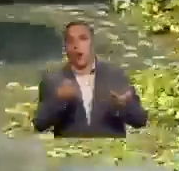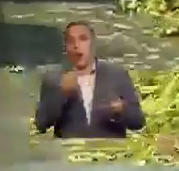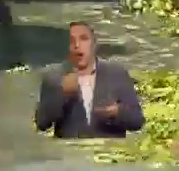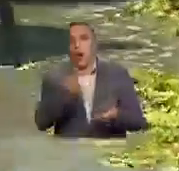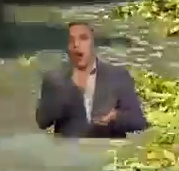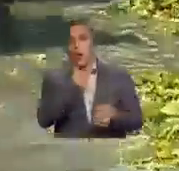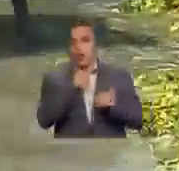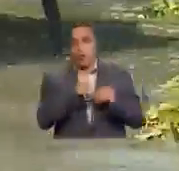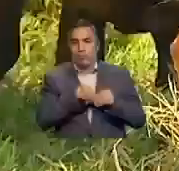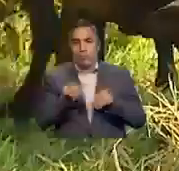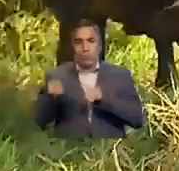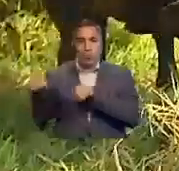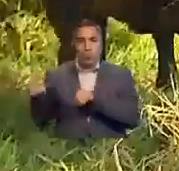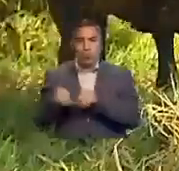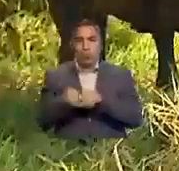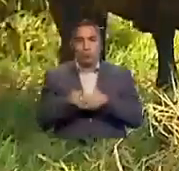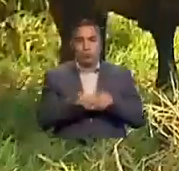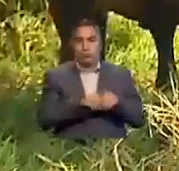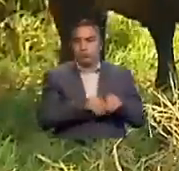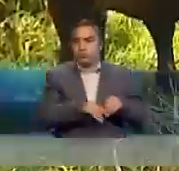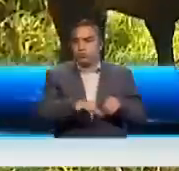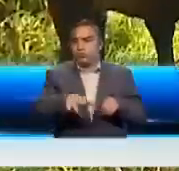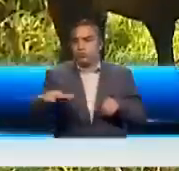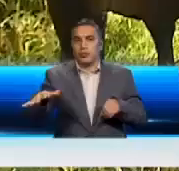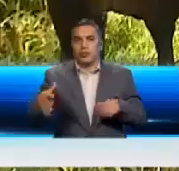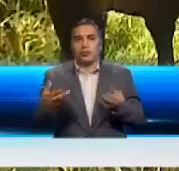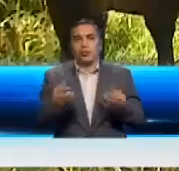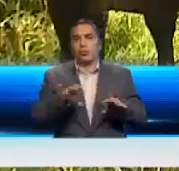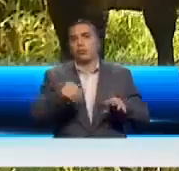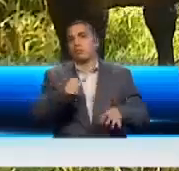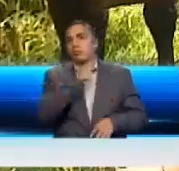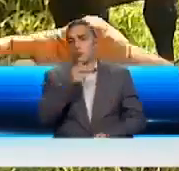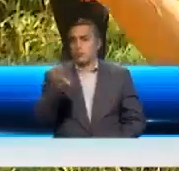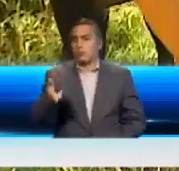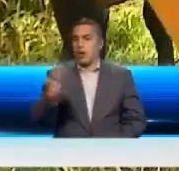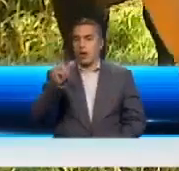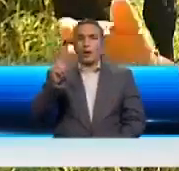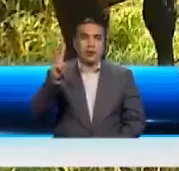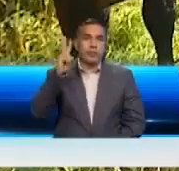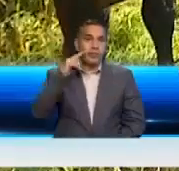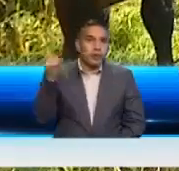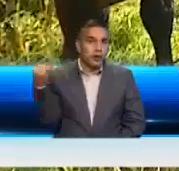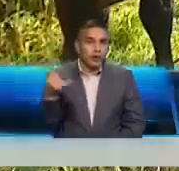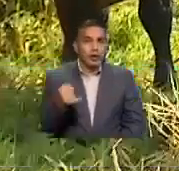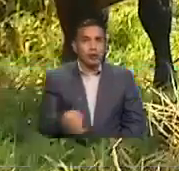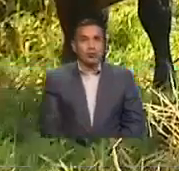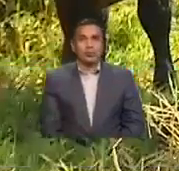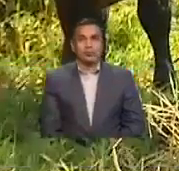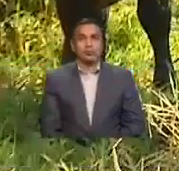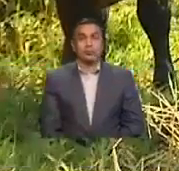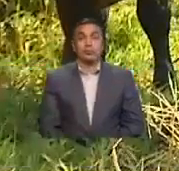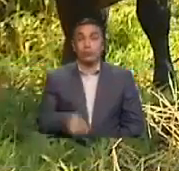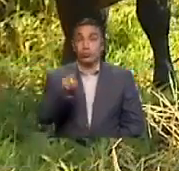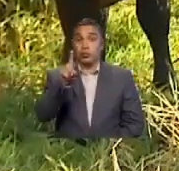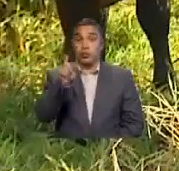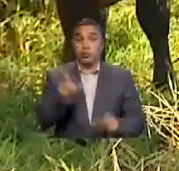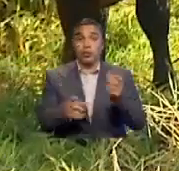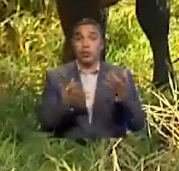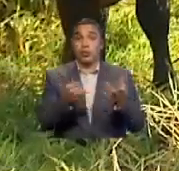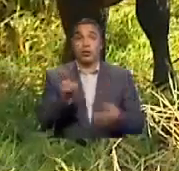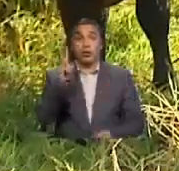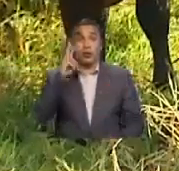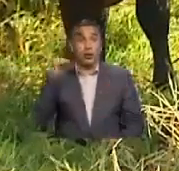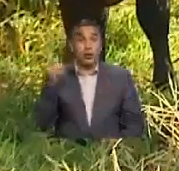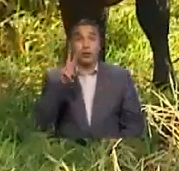roba, nos asaltan, matan. Quieren violar. Aquí cerca un vecino quisieron violar a